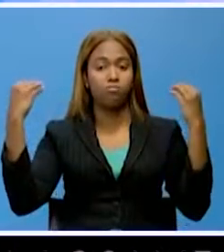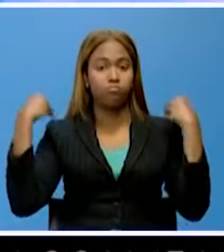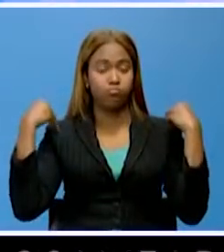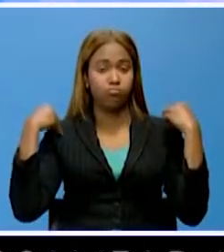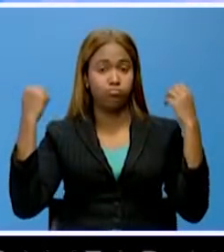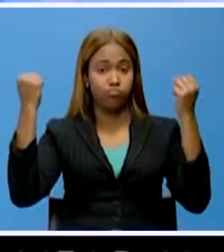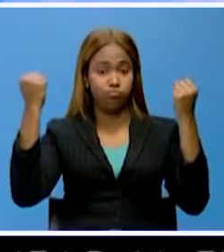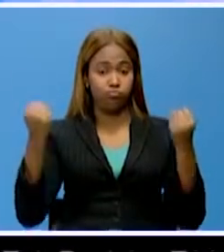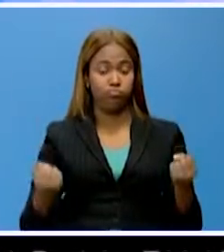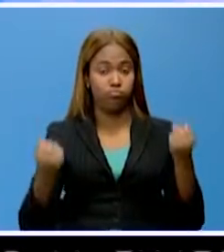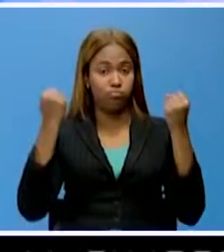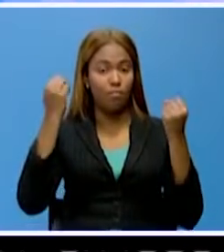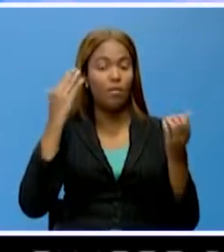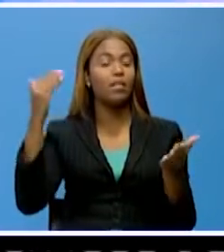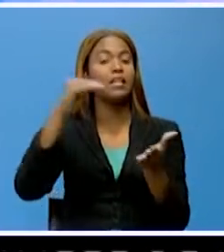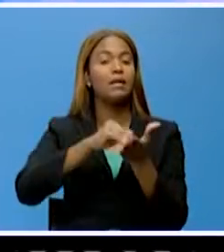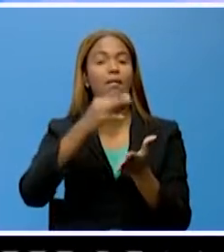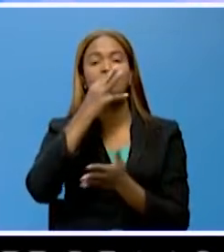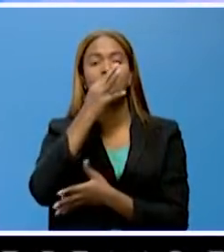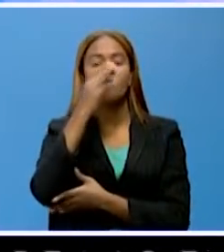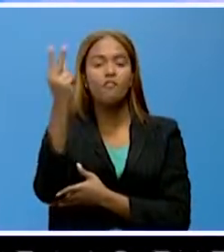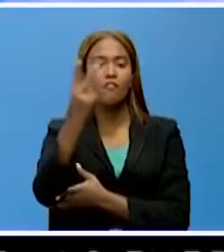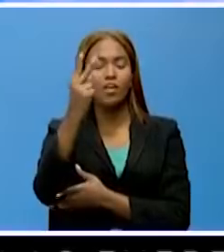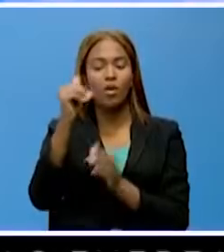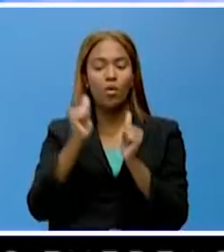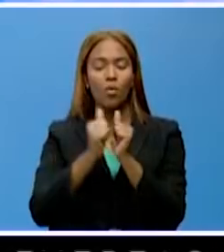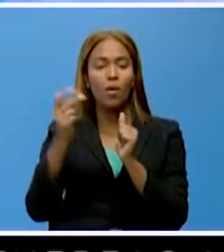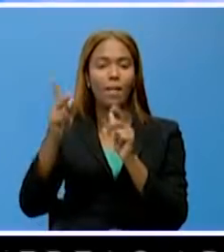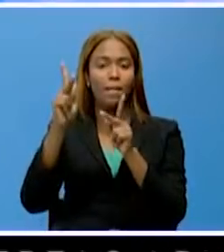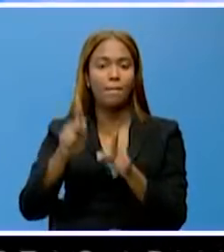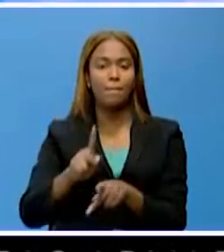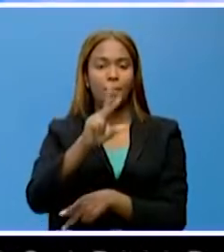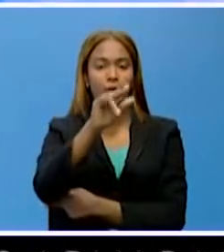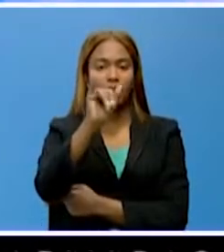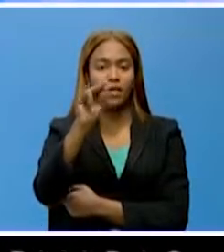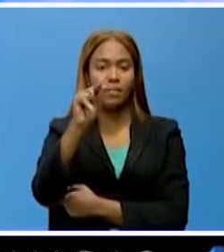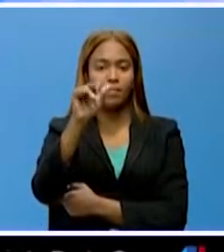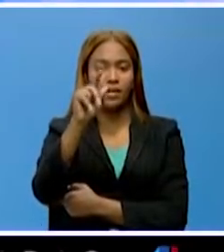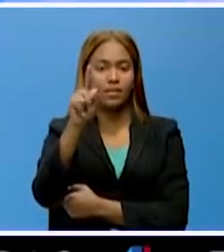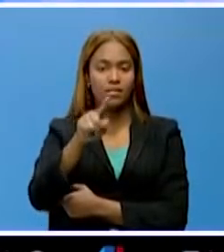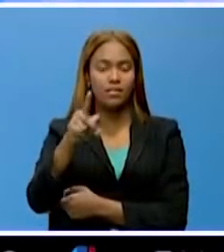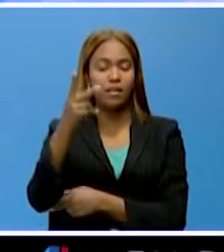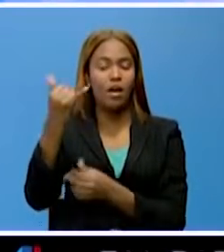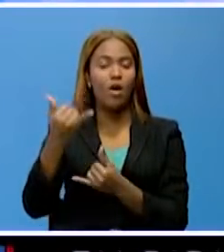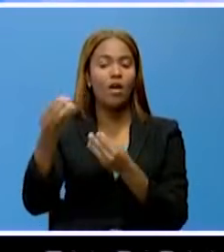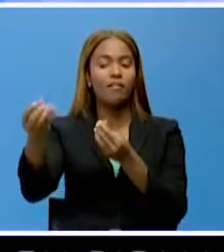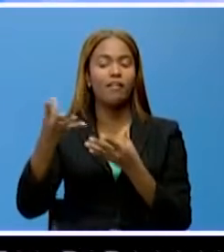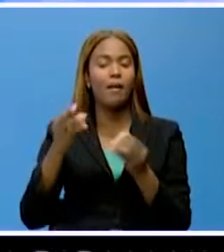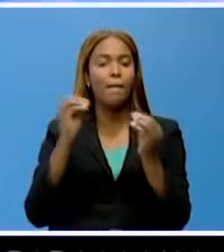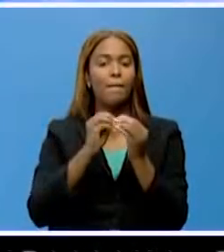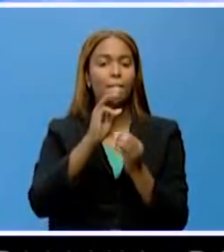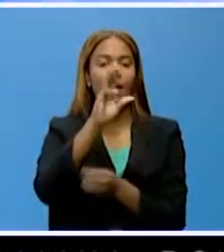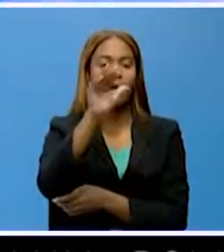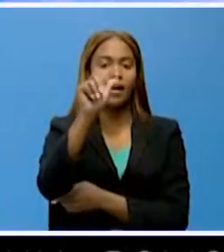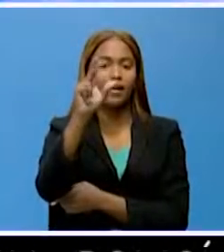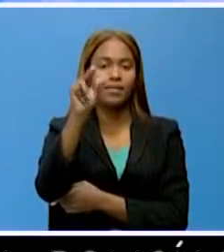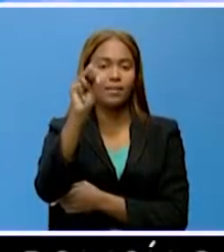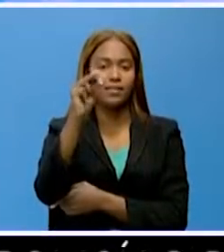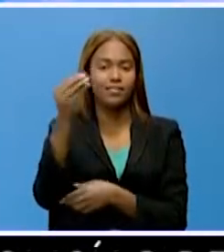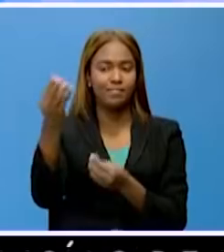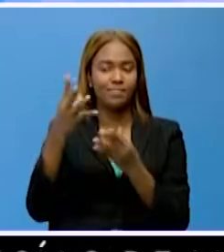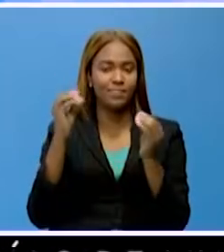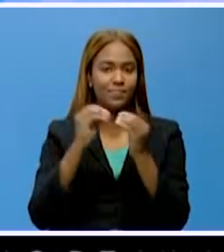Valera, buscará su revancha el próximo viernes contra su compatriota Brian Pérez. Así que bueno, conecto con Carmen Ebar, quien nos cuenta más en el mundo de